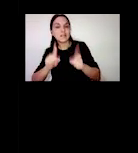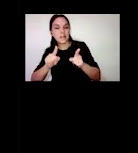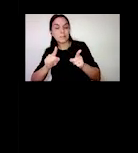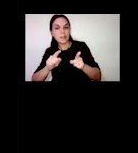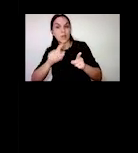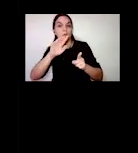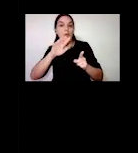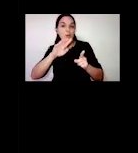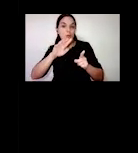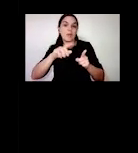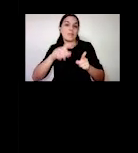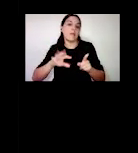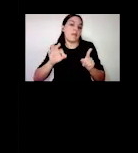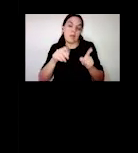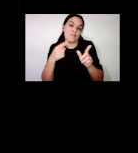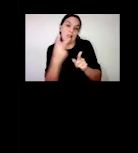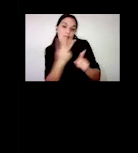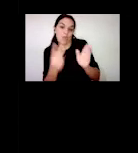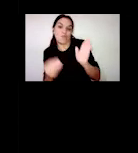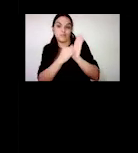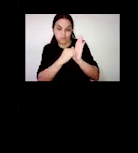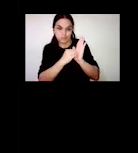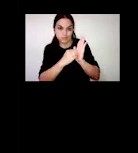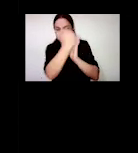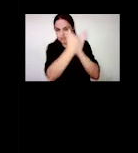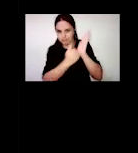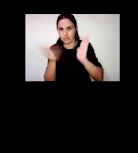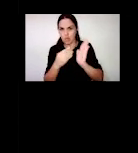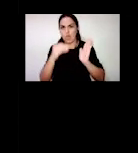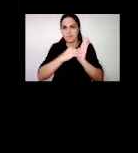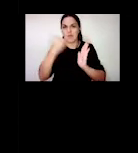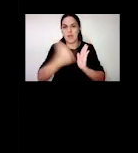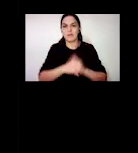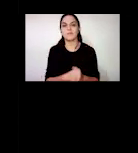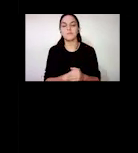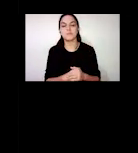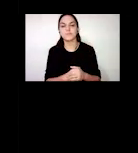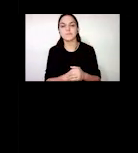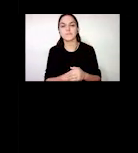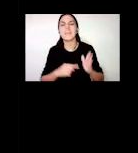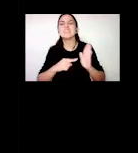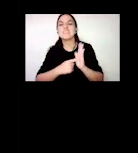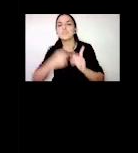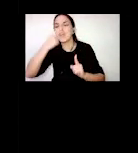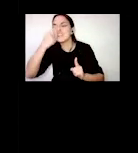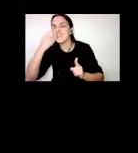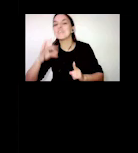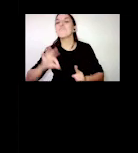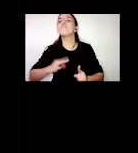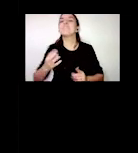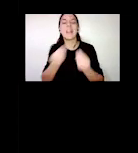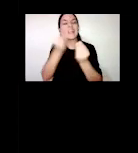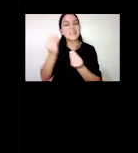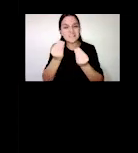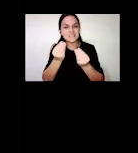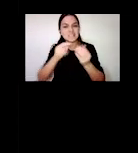4236 del 18. Están definidos todos estos términos. ¿Qué se entiende por centro de intereses vitales? Se entiende por centro de intereses